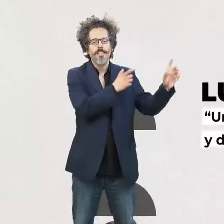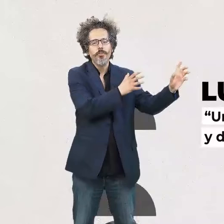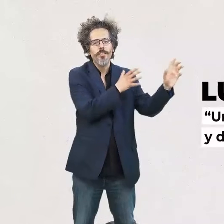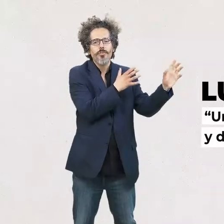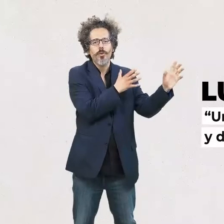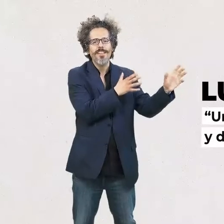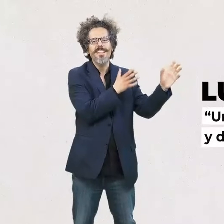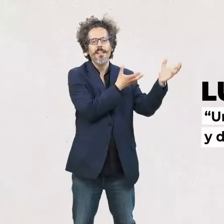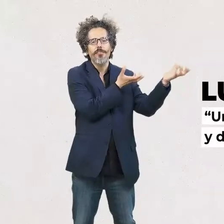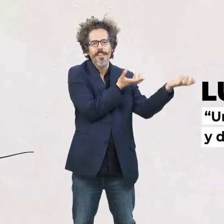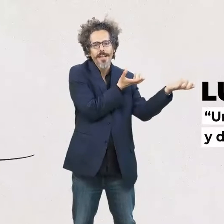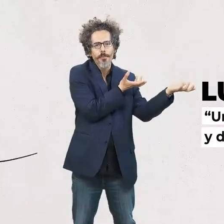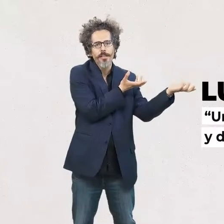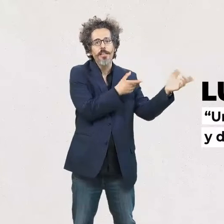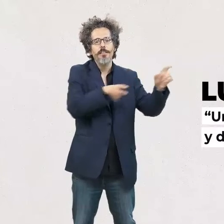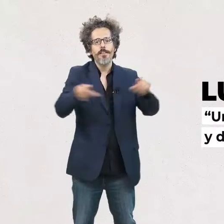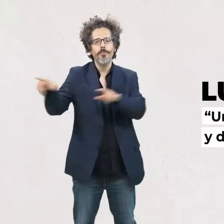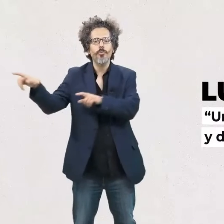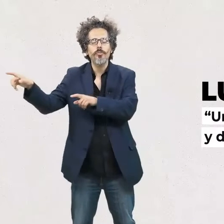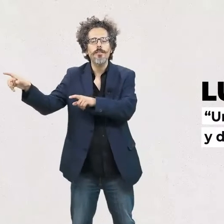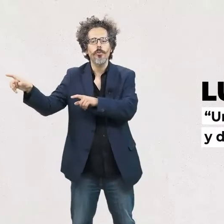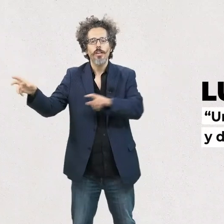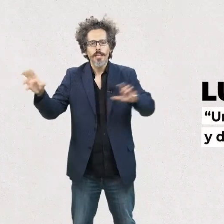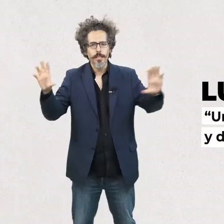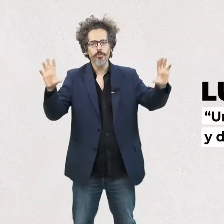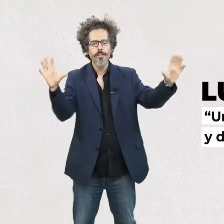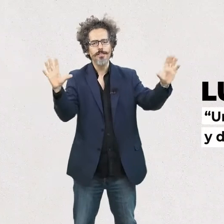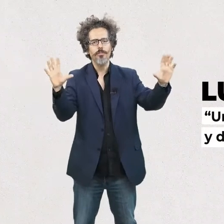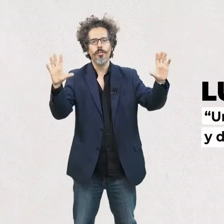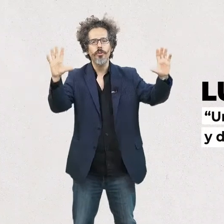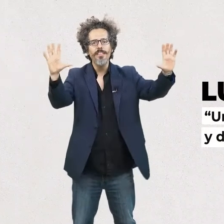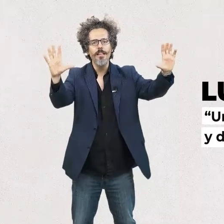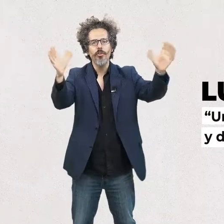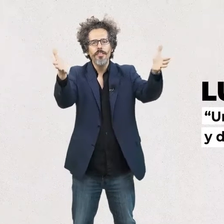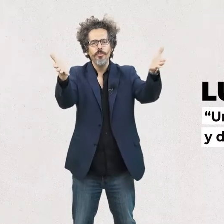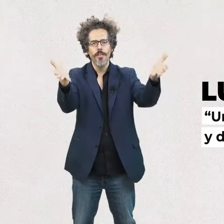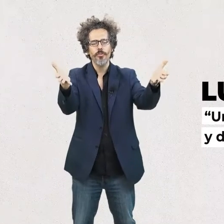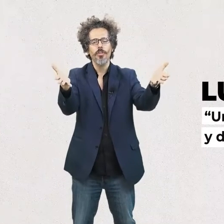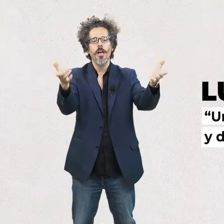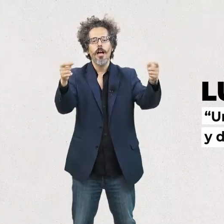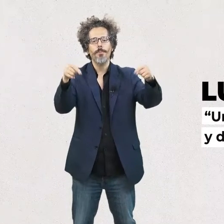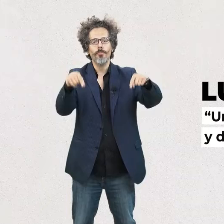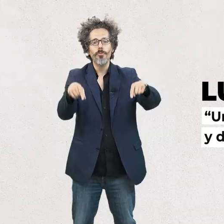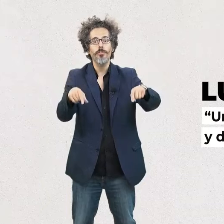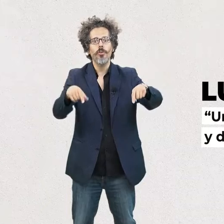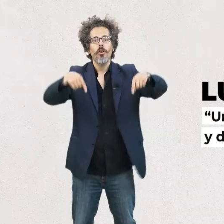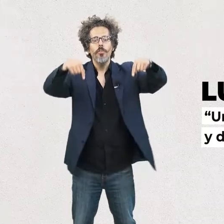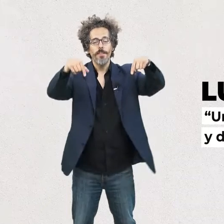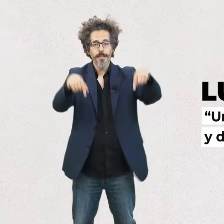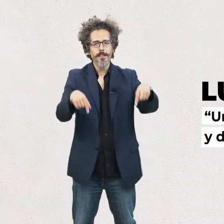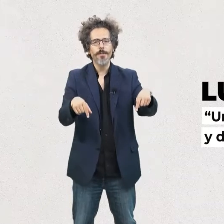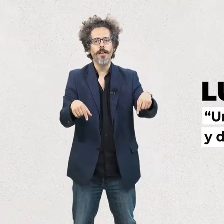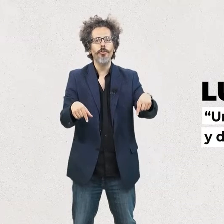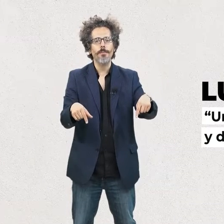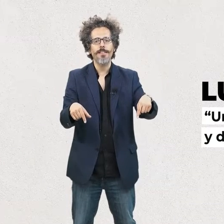Un deseo sexual irrefrenable y destructivo. Eso es lo que nos dicen los diccionarios a propósito